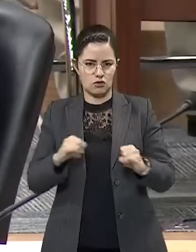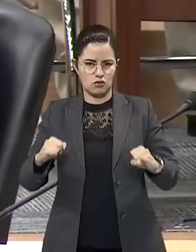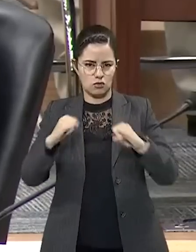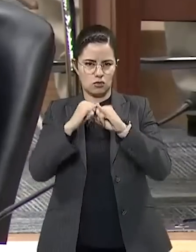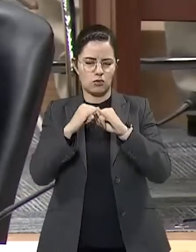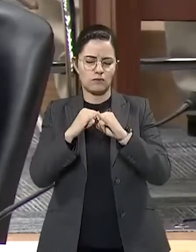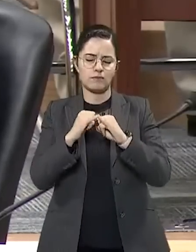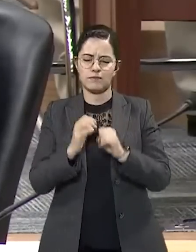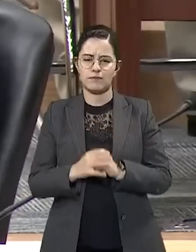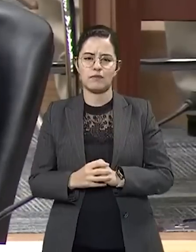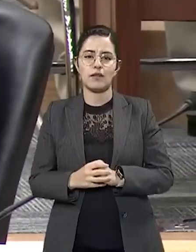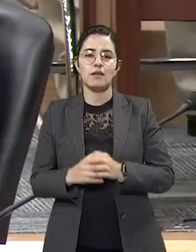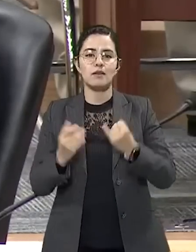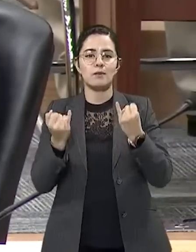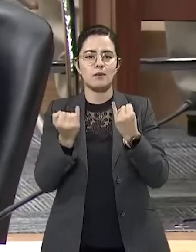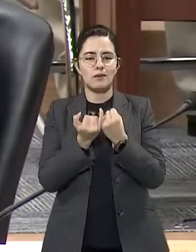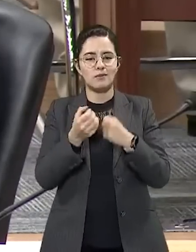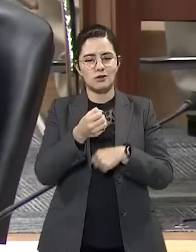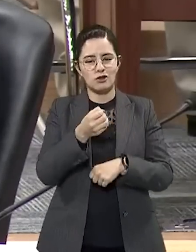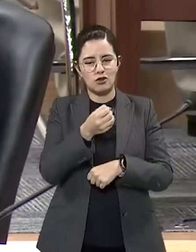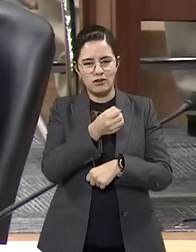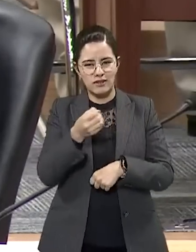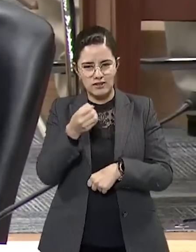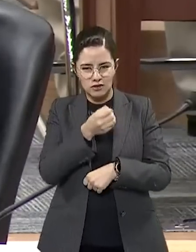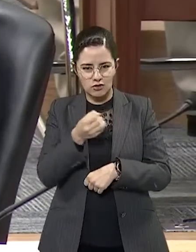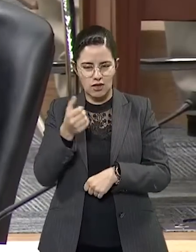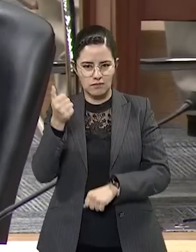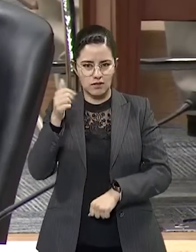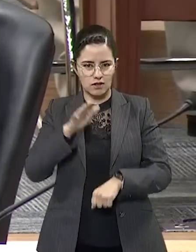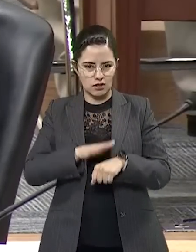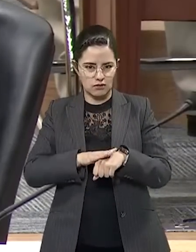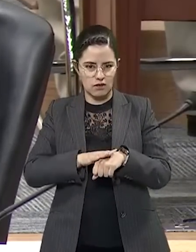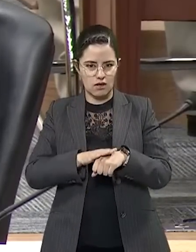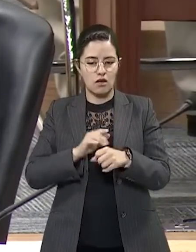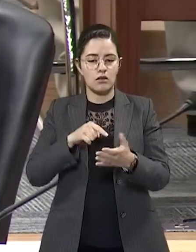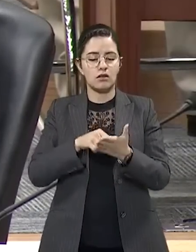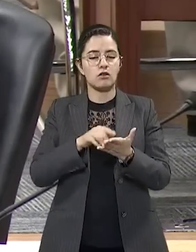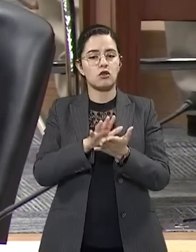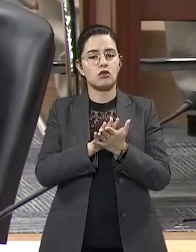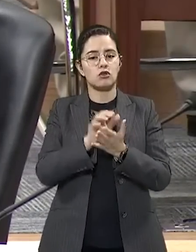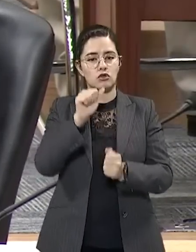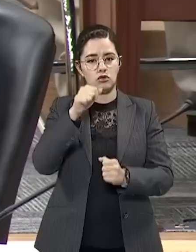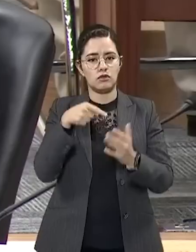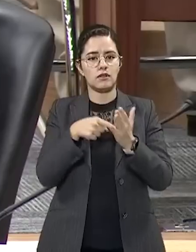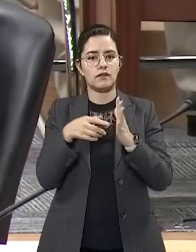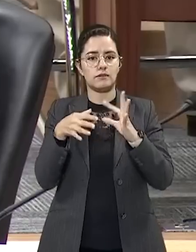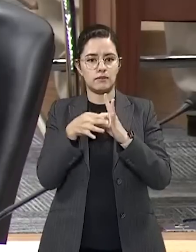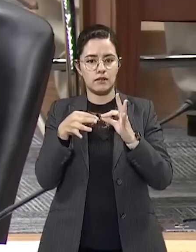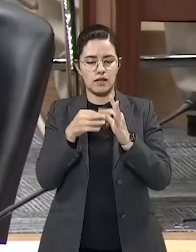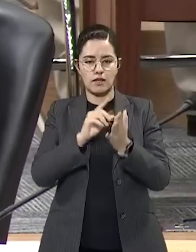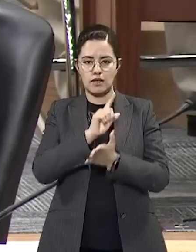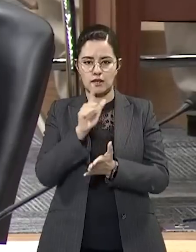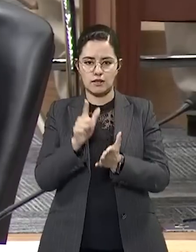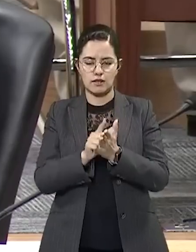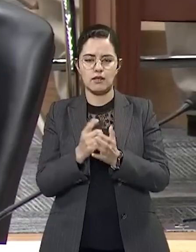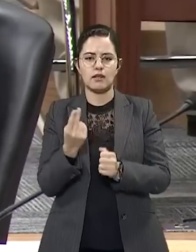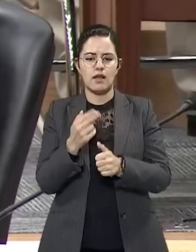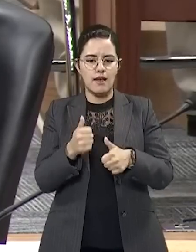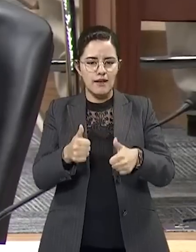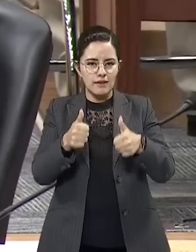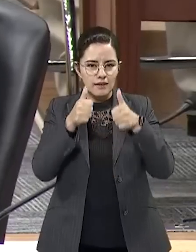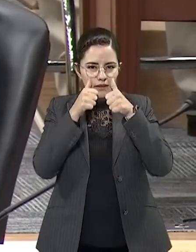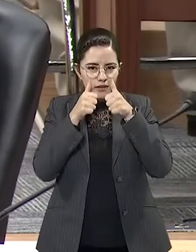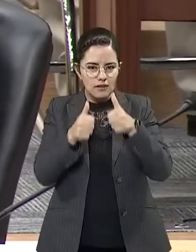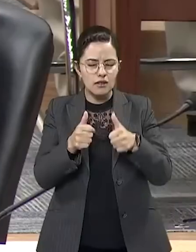definición y de acuerdo con la organización administrativa establecida por la Constitución y por la ley deben de atender a